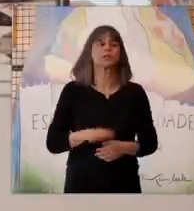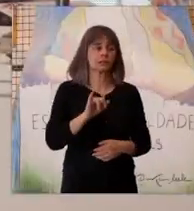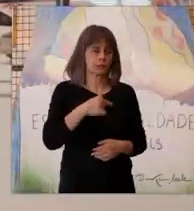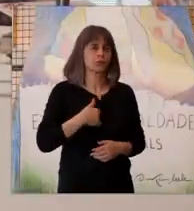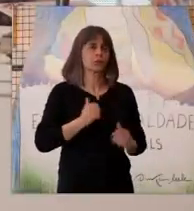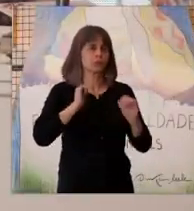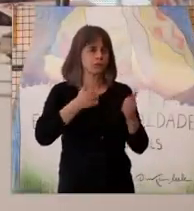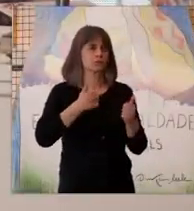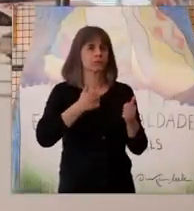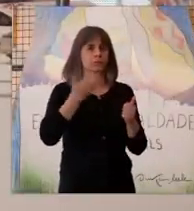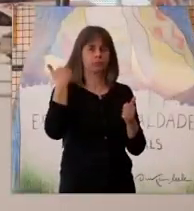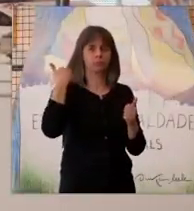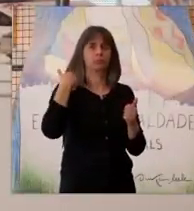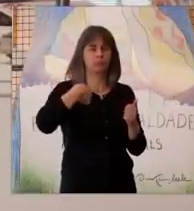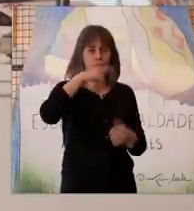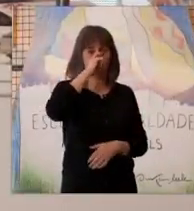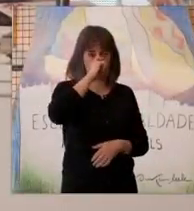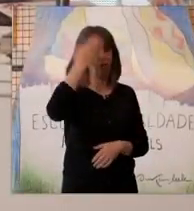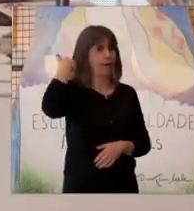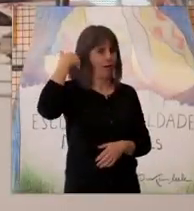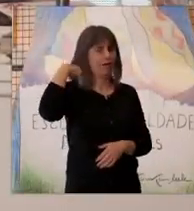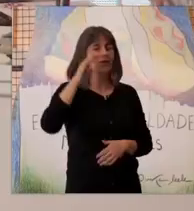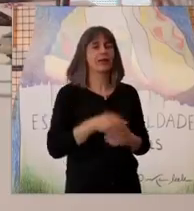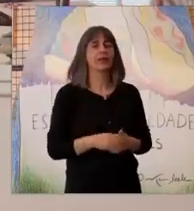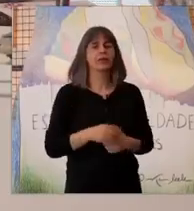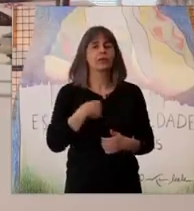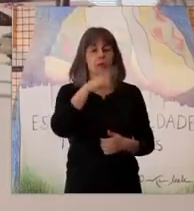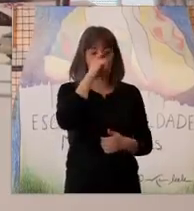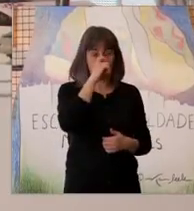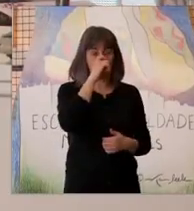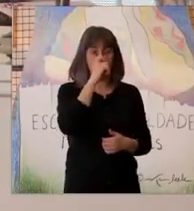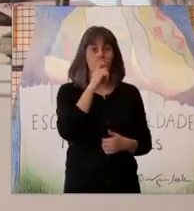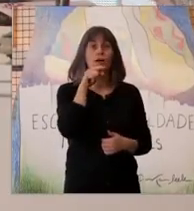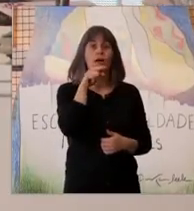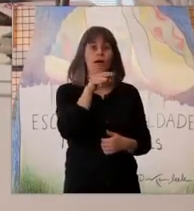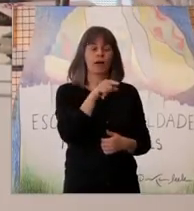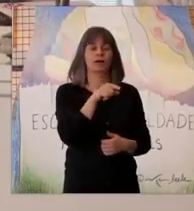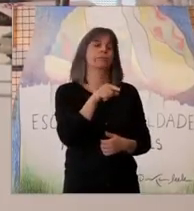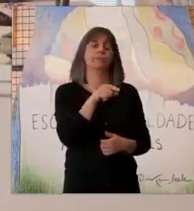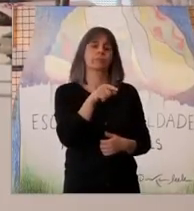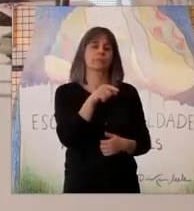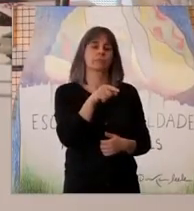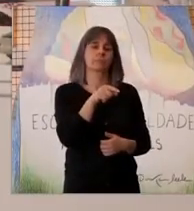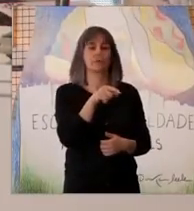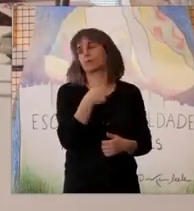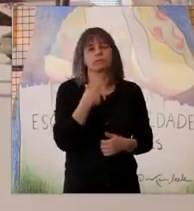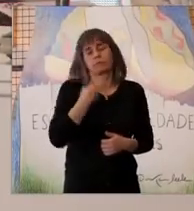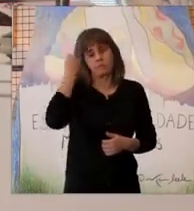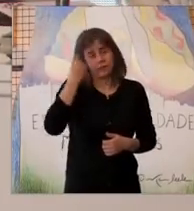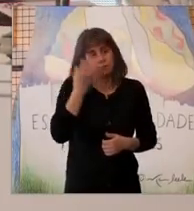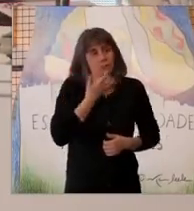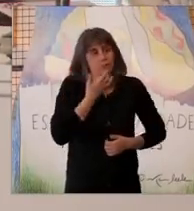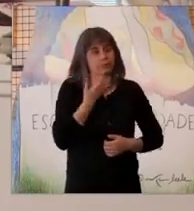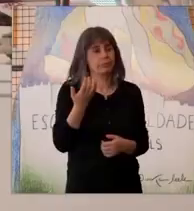hace bastante Aunque digas que no me acuerdo mucho de mis inicios en los que nunca pensé por